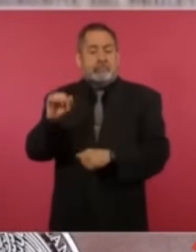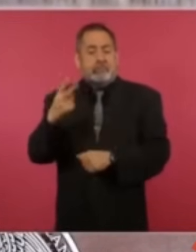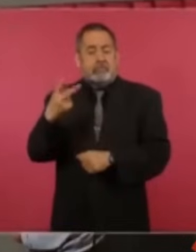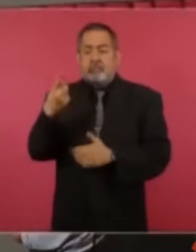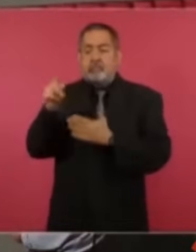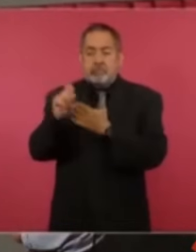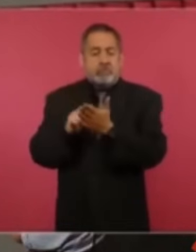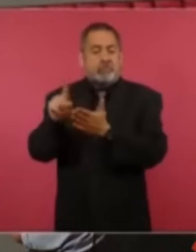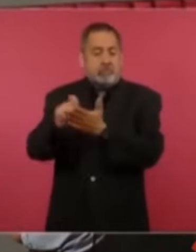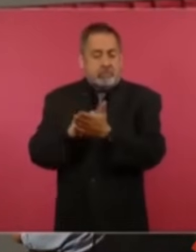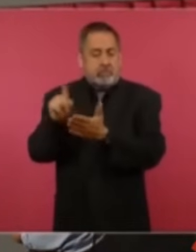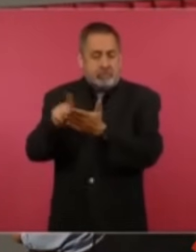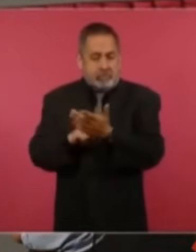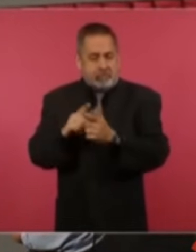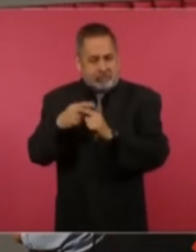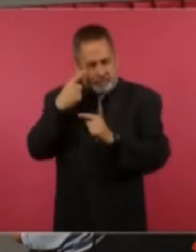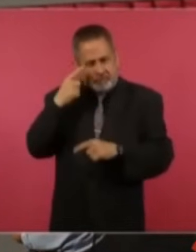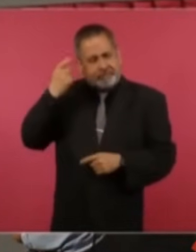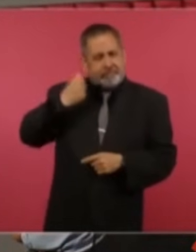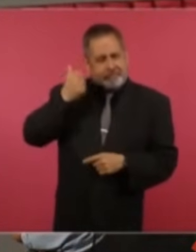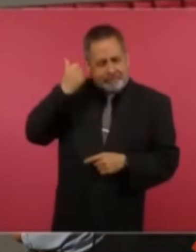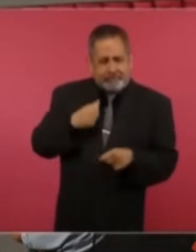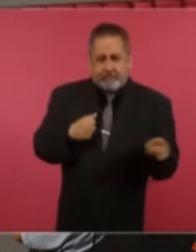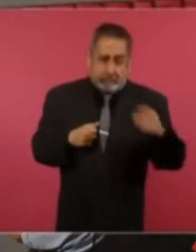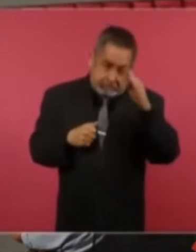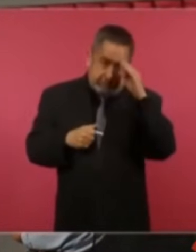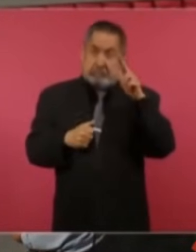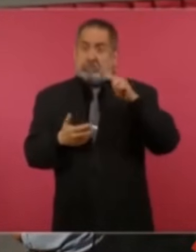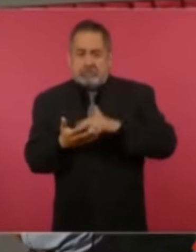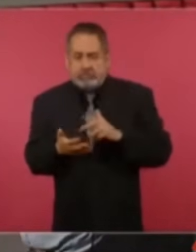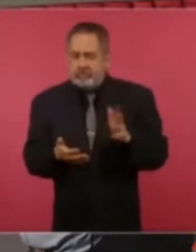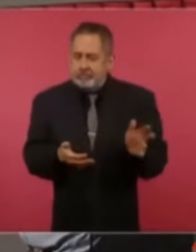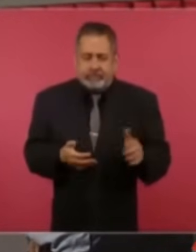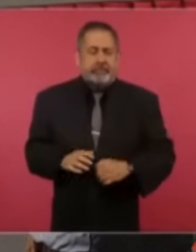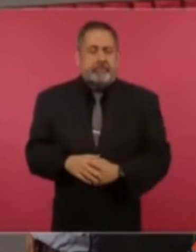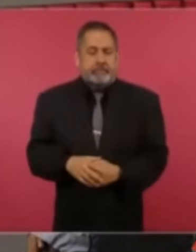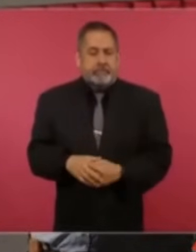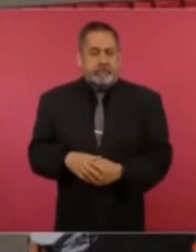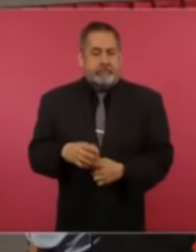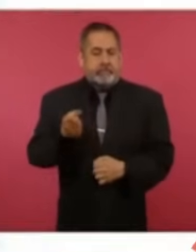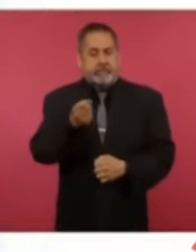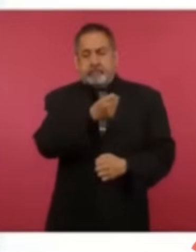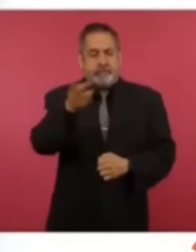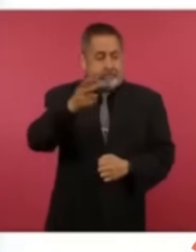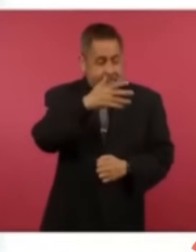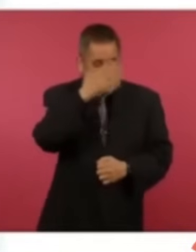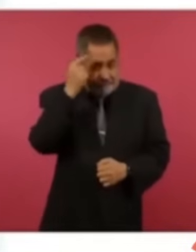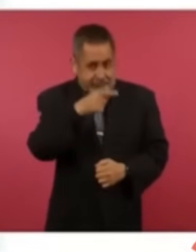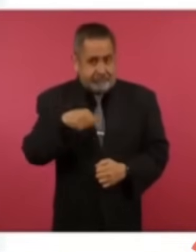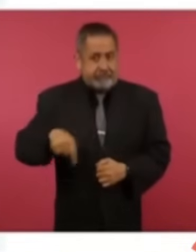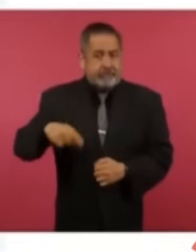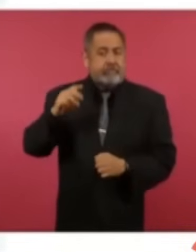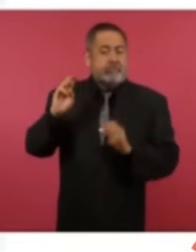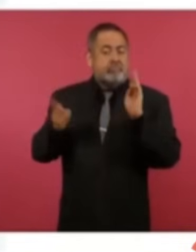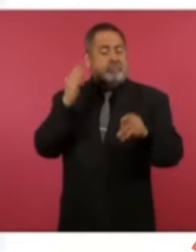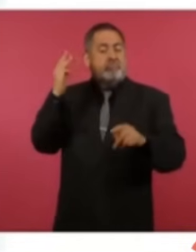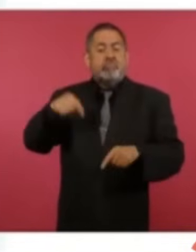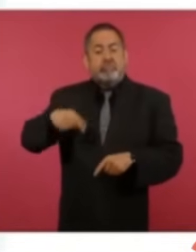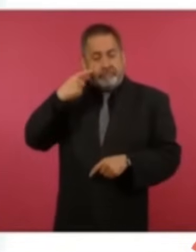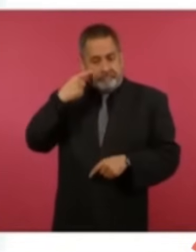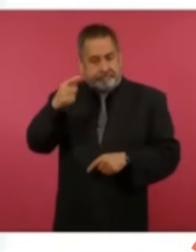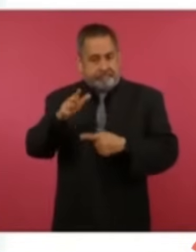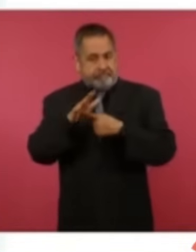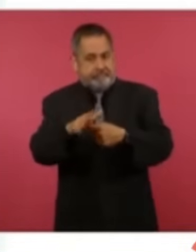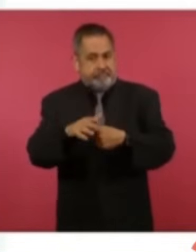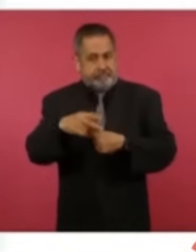3,642 pesos mensuales en promedio por hogar. Para quienes ignoran que el pueblo de México es uno de los más trabajadores en el mundo, les